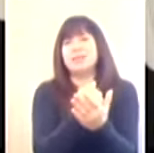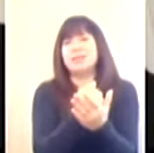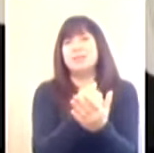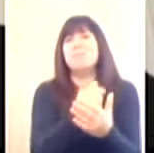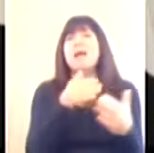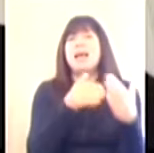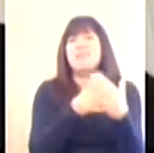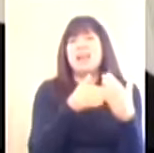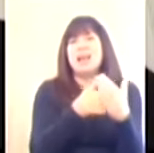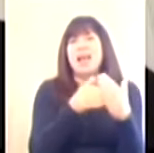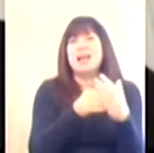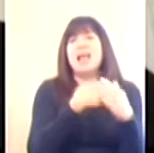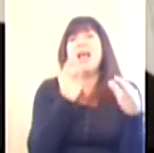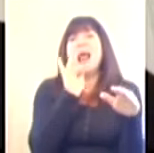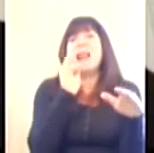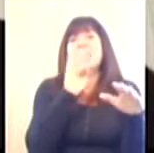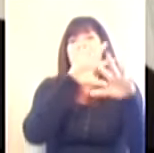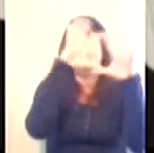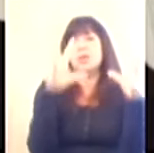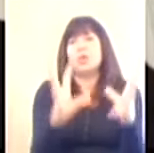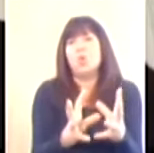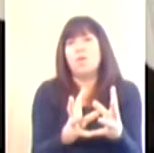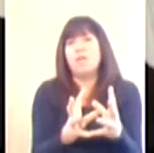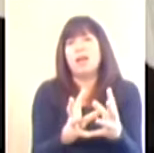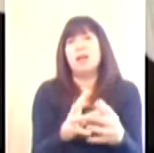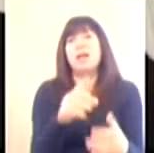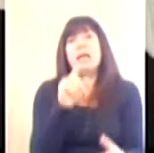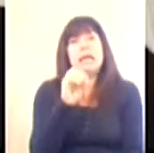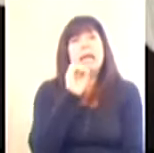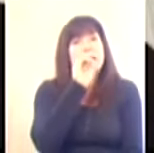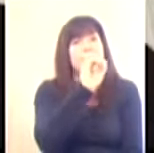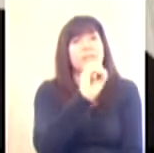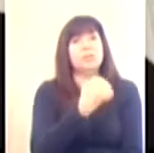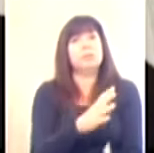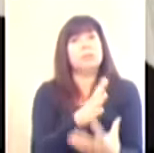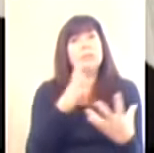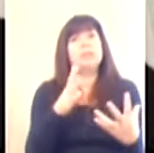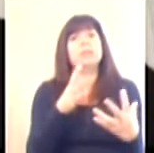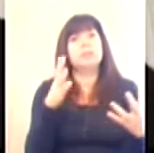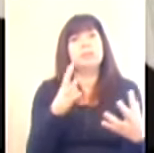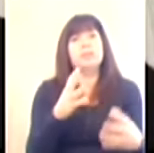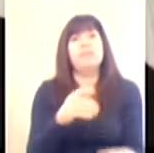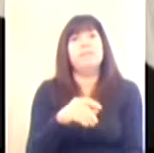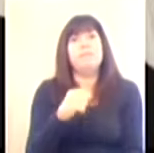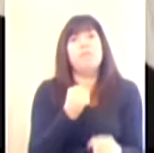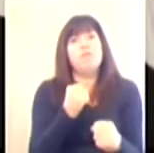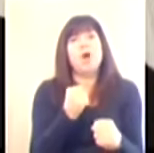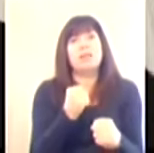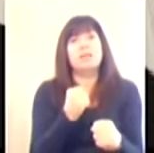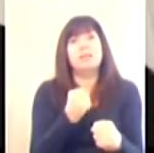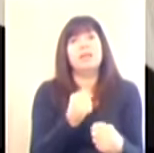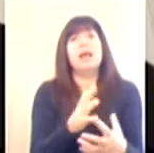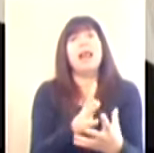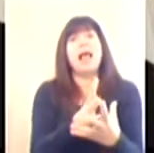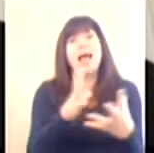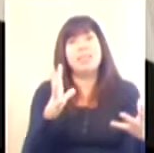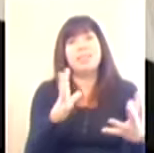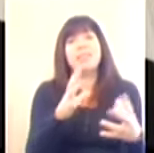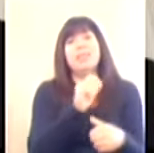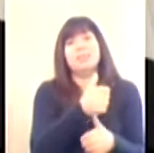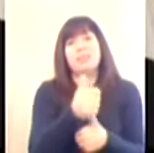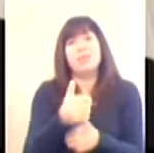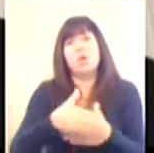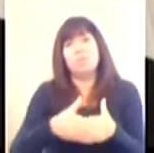el calentamiento global. Eso me parece un campanazo de alerta muy severo y creo que pone de manifiesto la magnitud enorme del desafío que